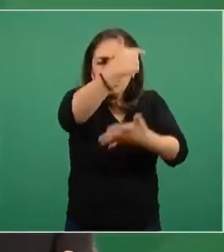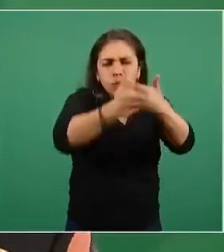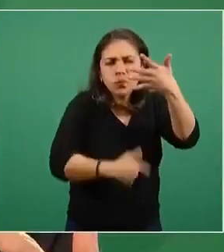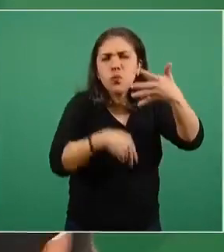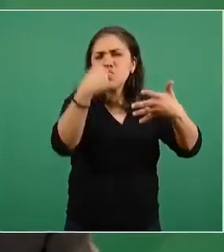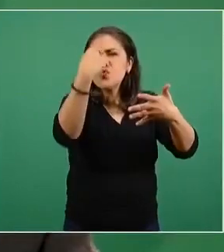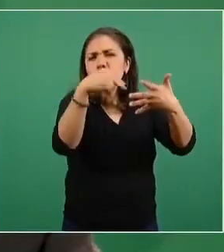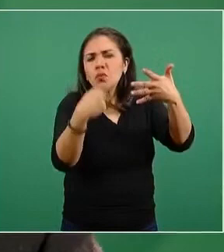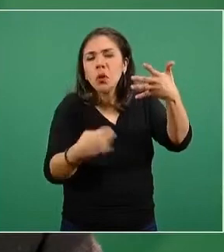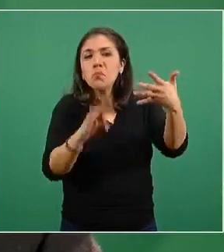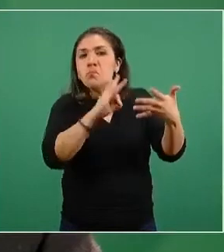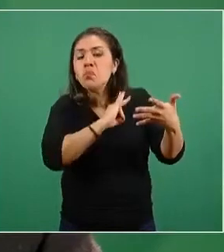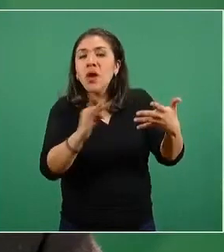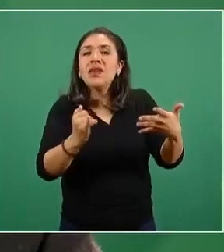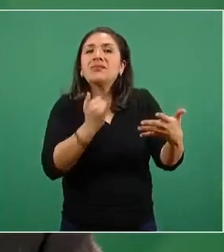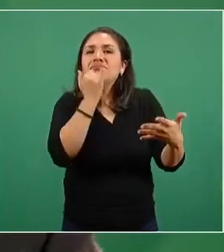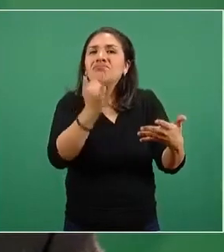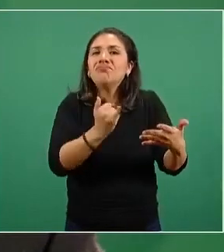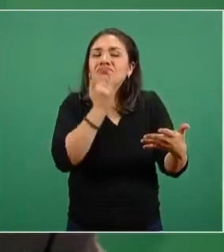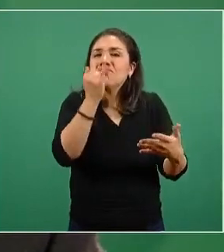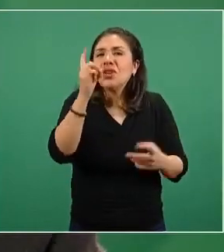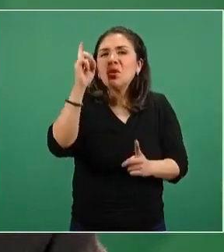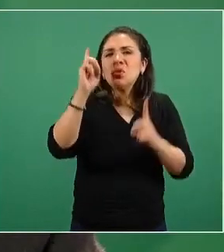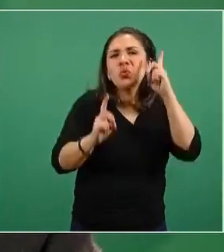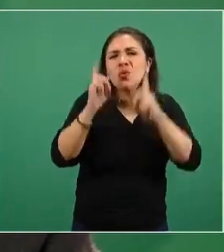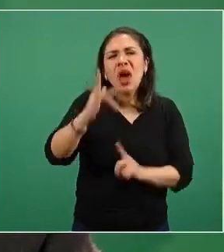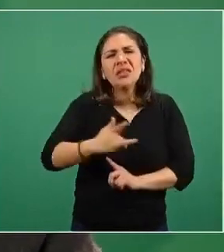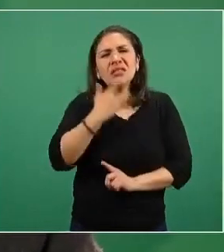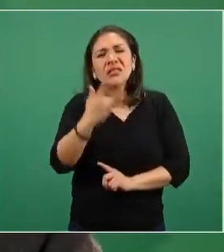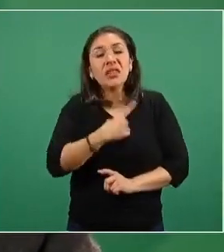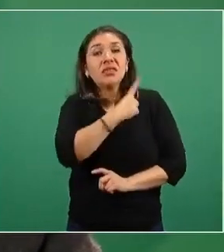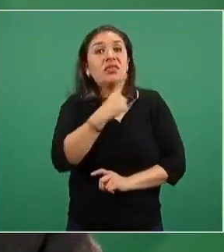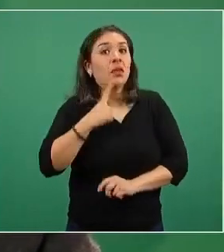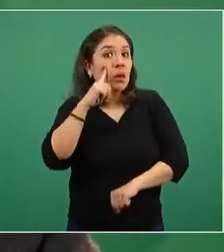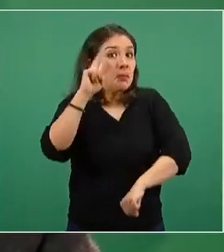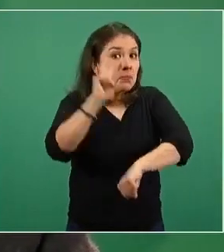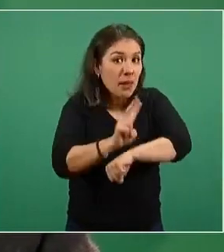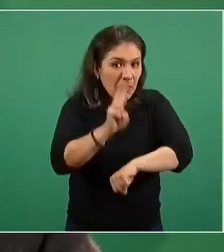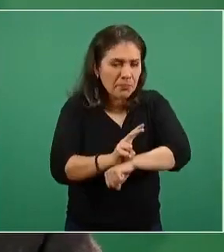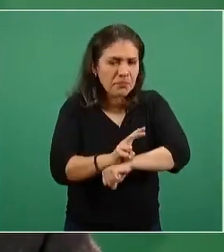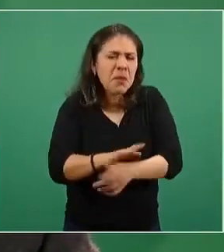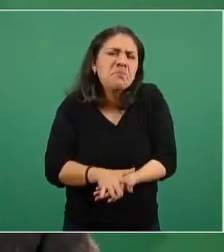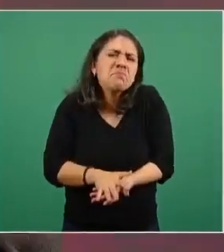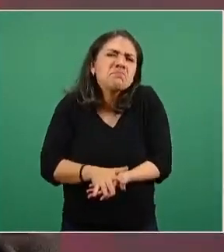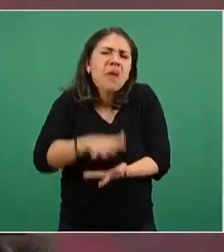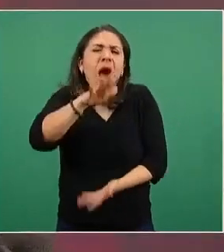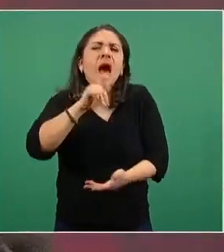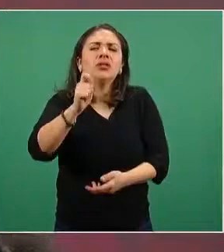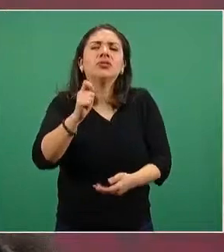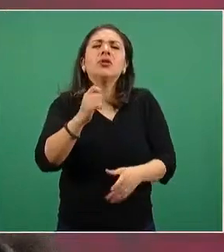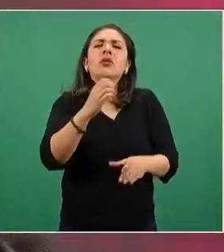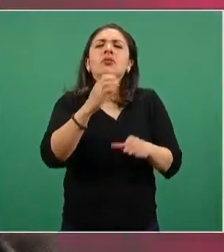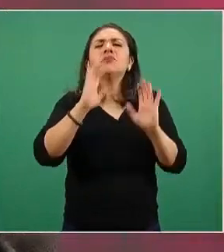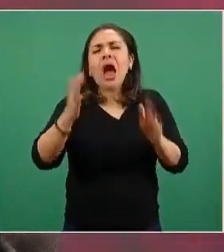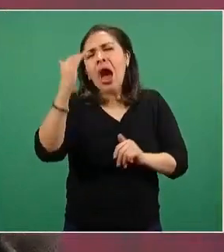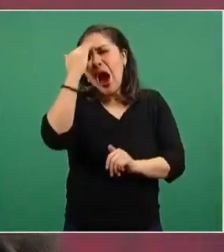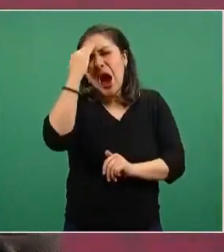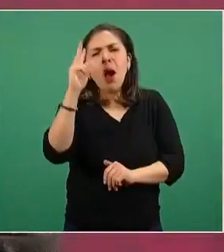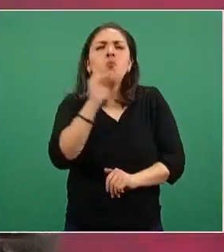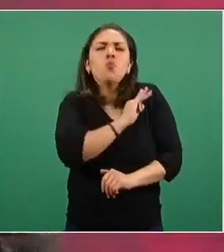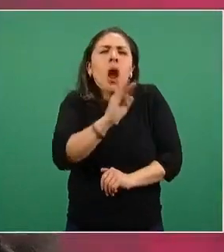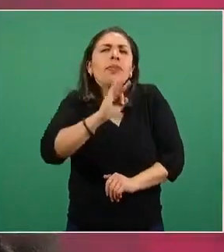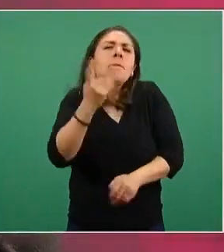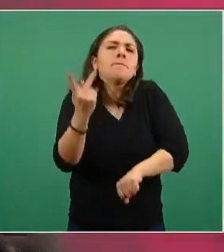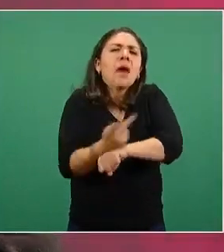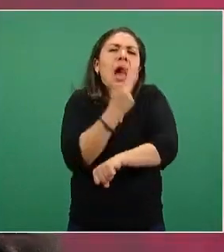nominales de posibles síntomas, posibles elementos a vigilar. La enorme mayoría son reacciones que ya sabemos pueden ocurrir,